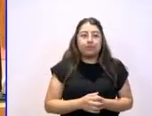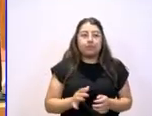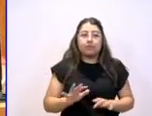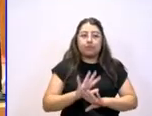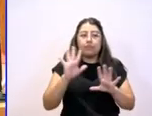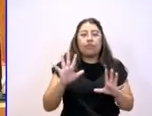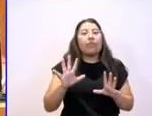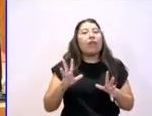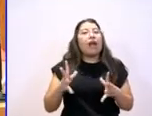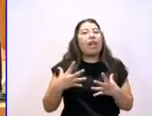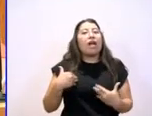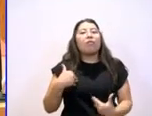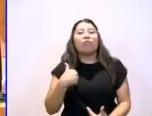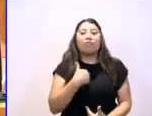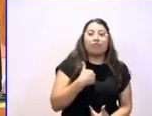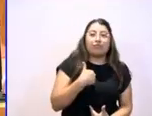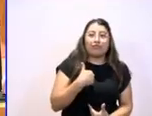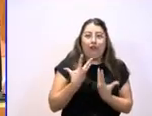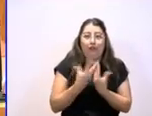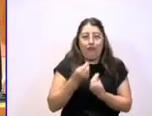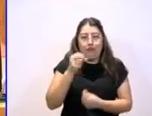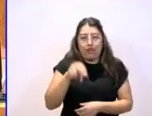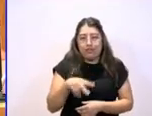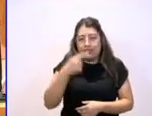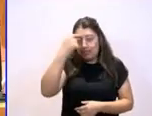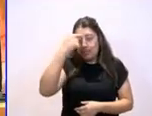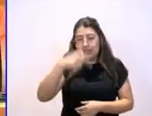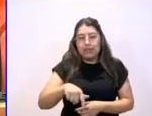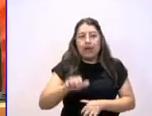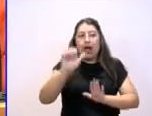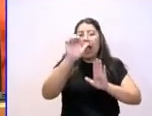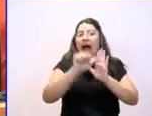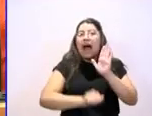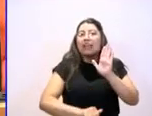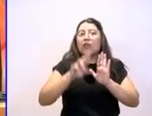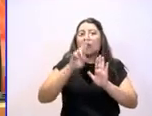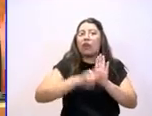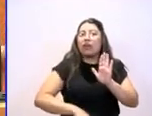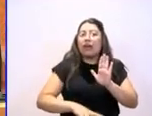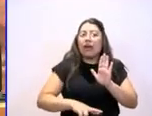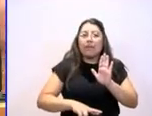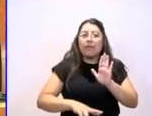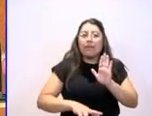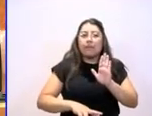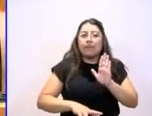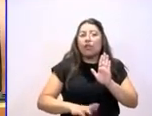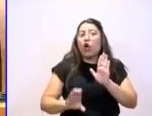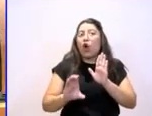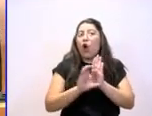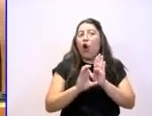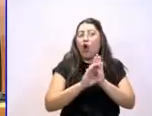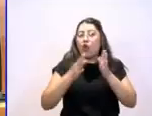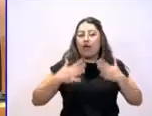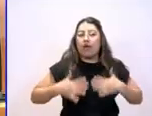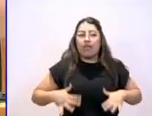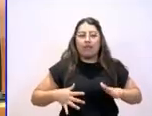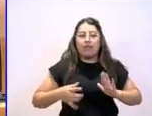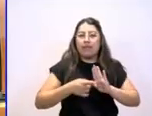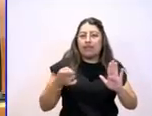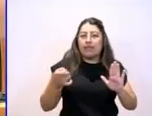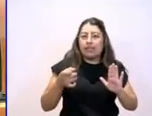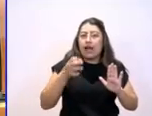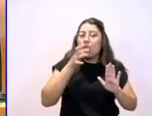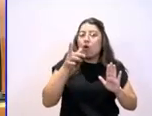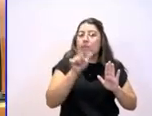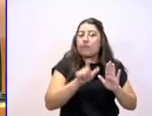quién está posicionado. Y es que no hay ningún artículo del reglamento que permita la retirada de un código de vestimenta para las personas